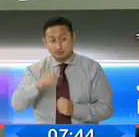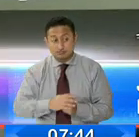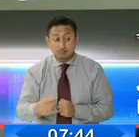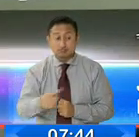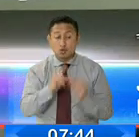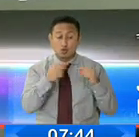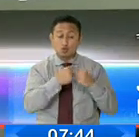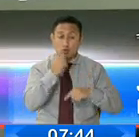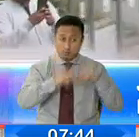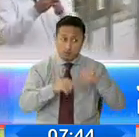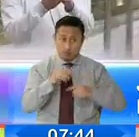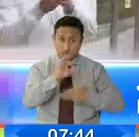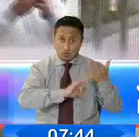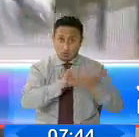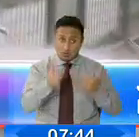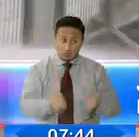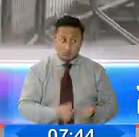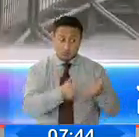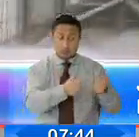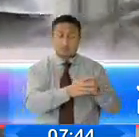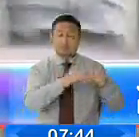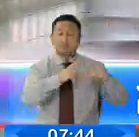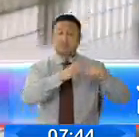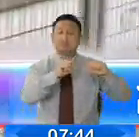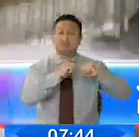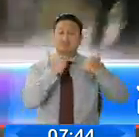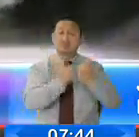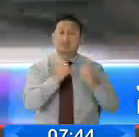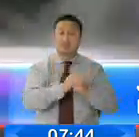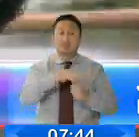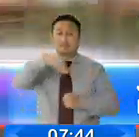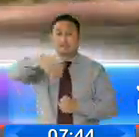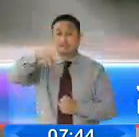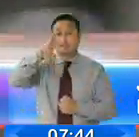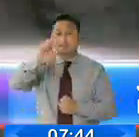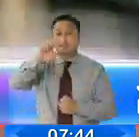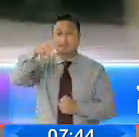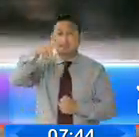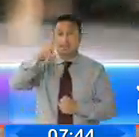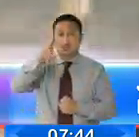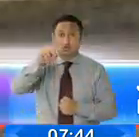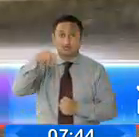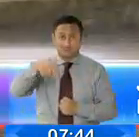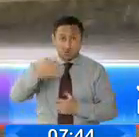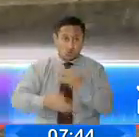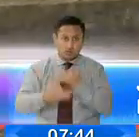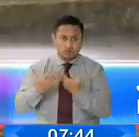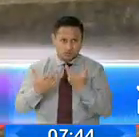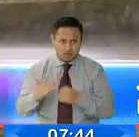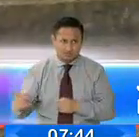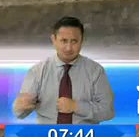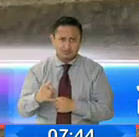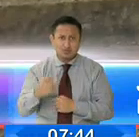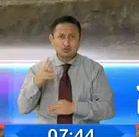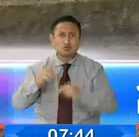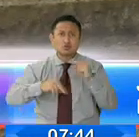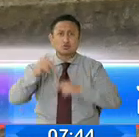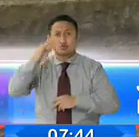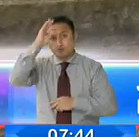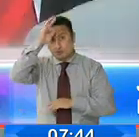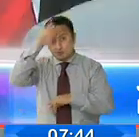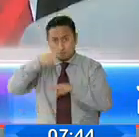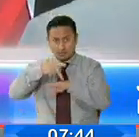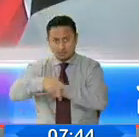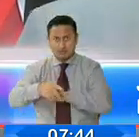al movimiento Amigo del ex asambleísta Daniel Mendoza, quien ya fue sentenciado por irregularidades en la construcción del hospital de